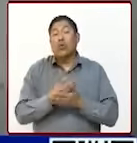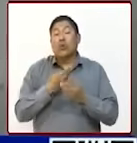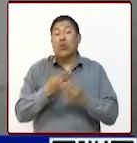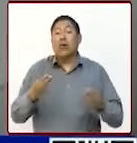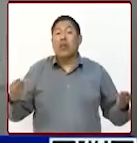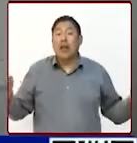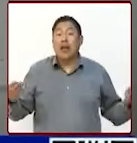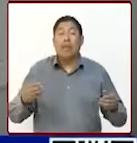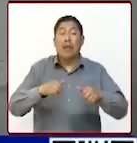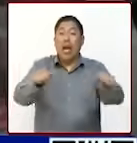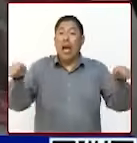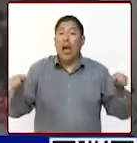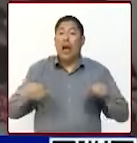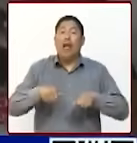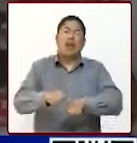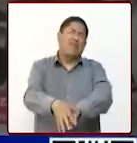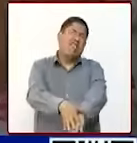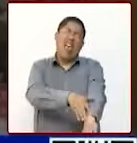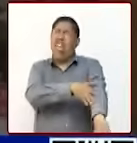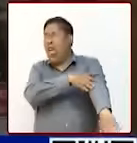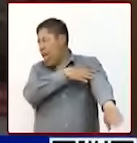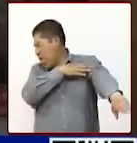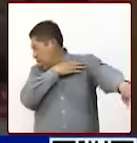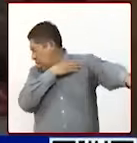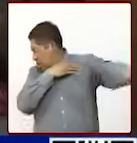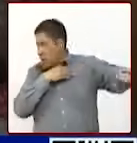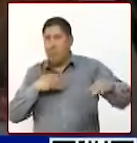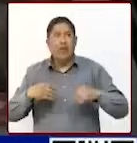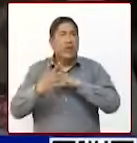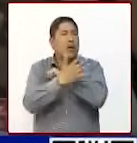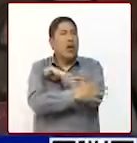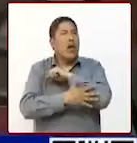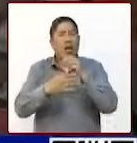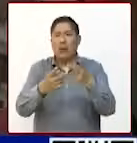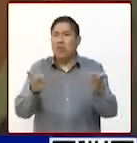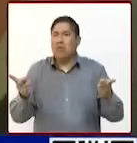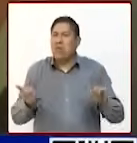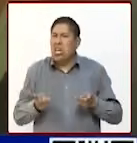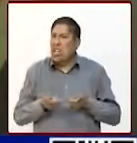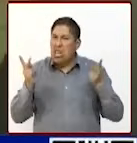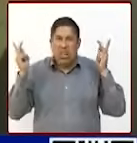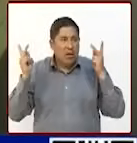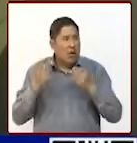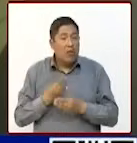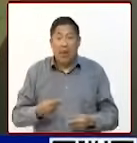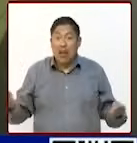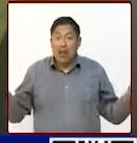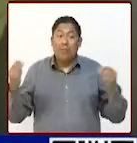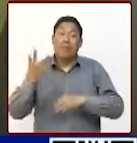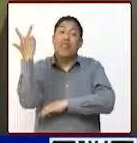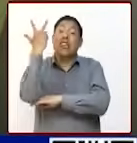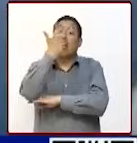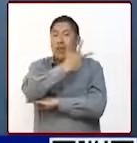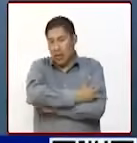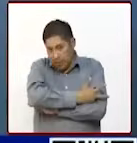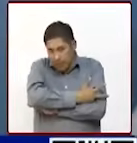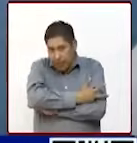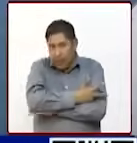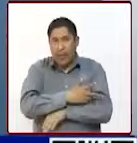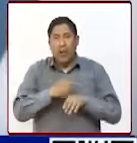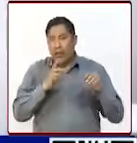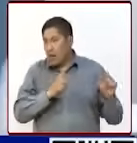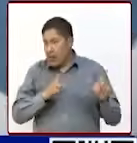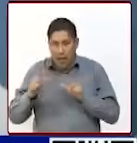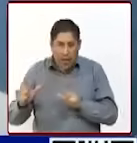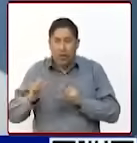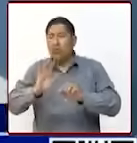para lo que viene a ser las áreas dispersas y lo que viene a ser en los municipios, en las diferentes provincias, el material del censo dura 3 días. El material está